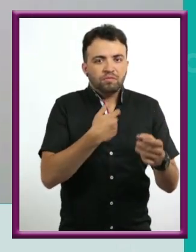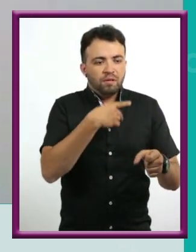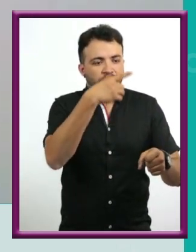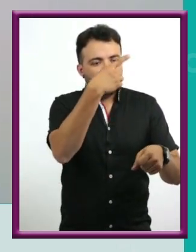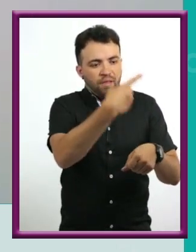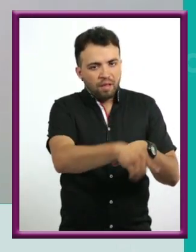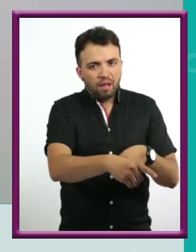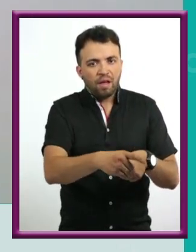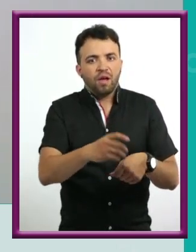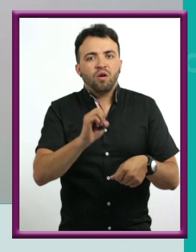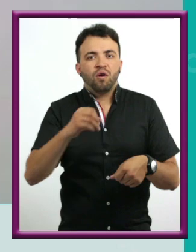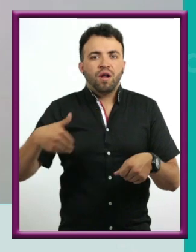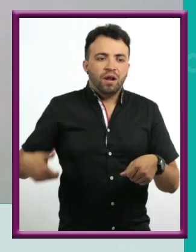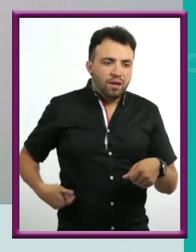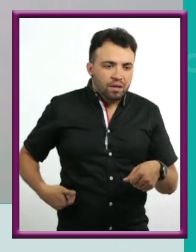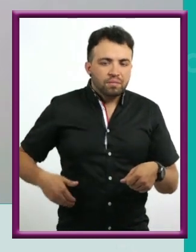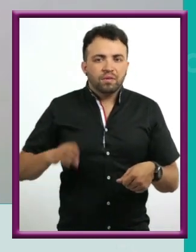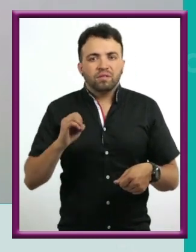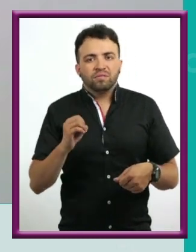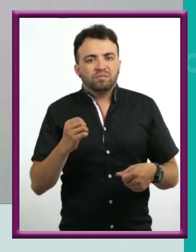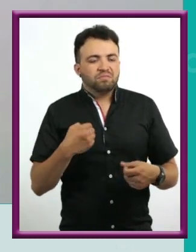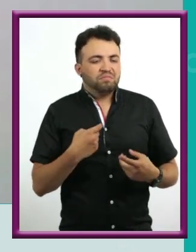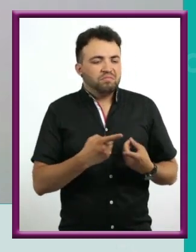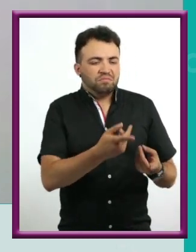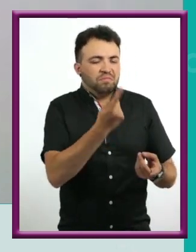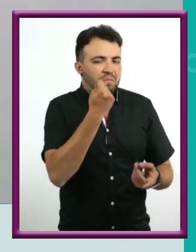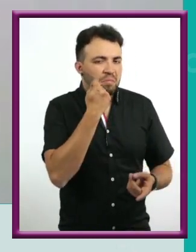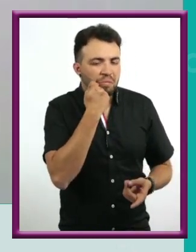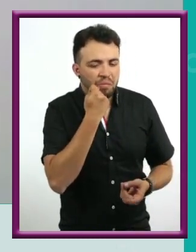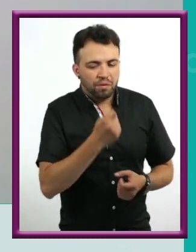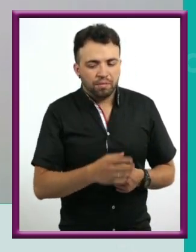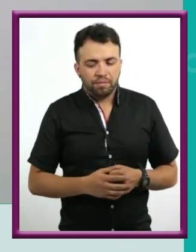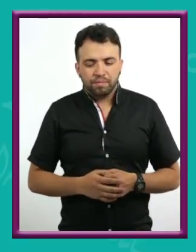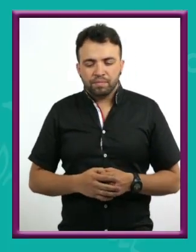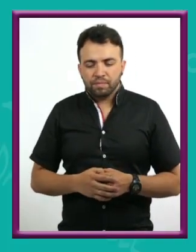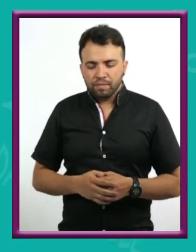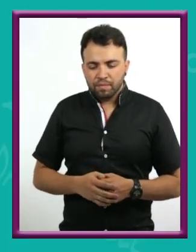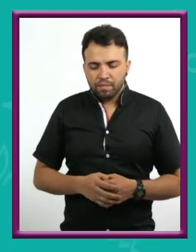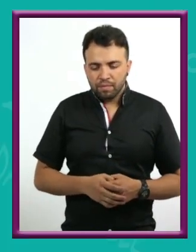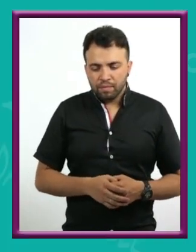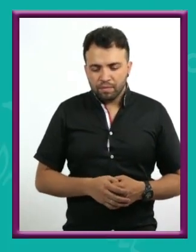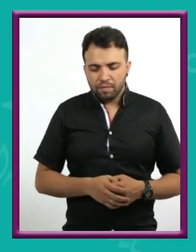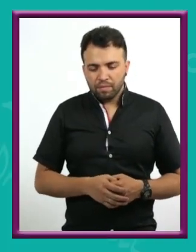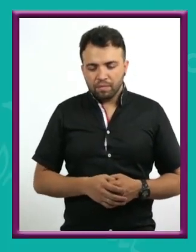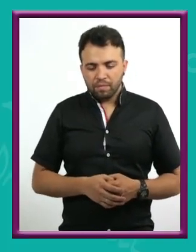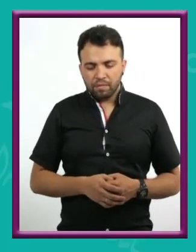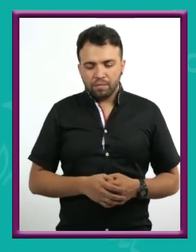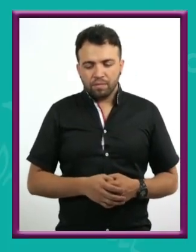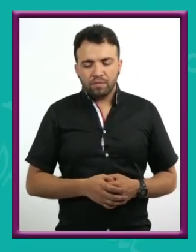destruir a otra persona, objeto o cualquier ser humano.